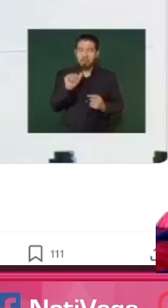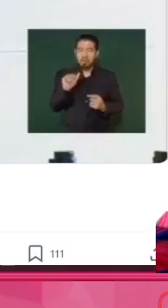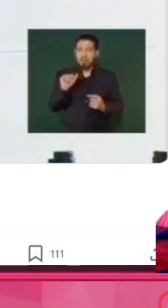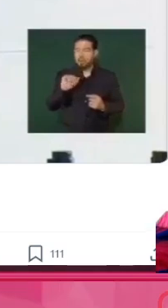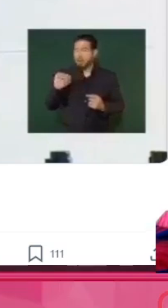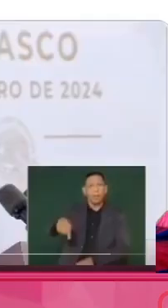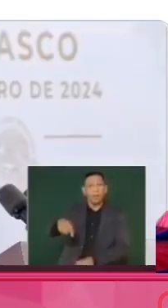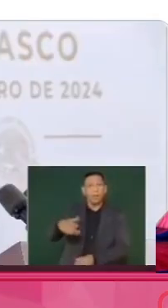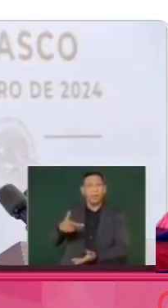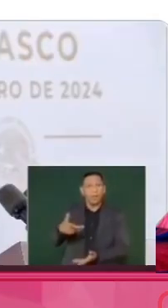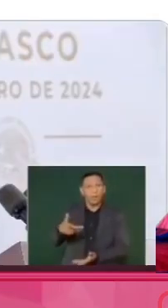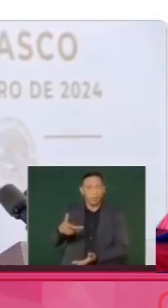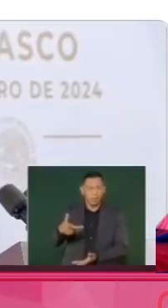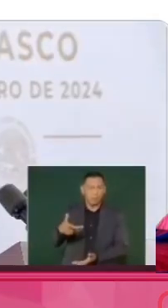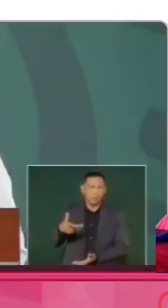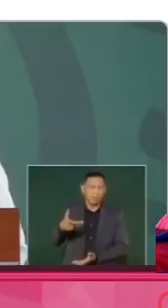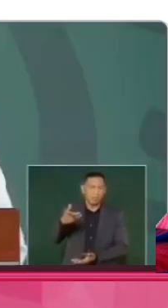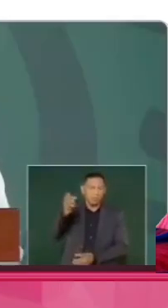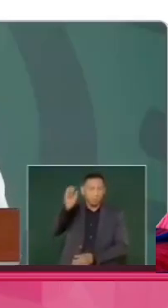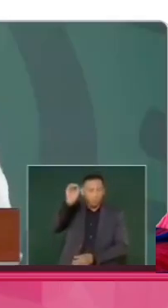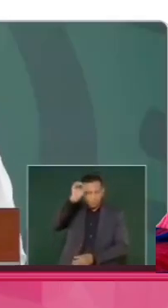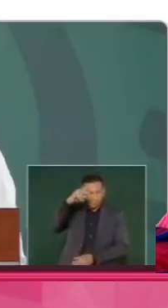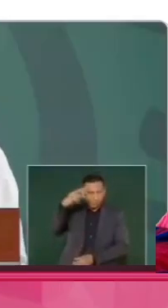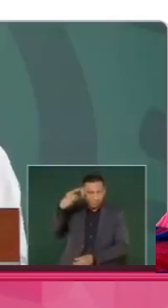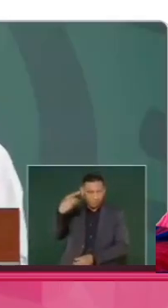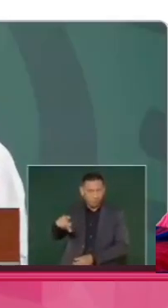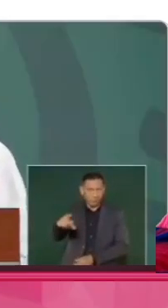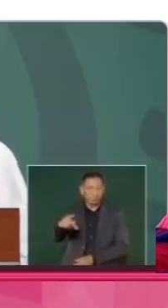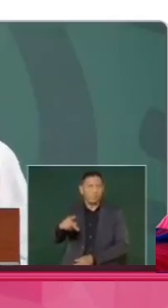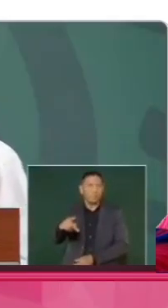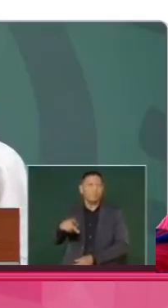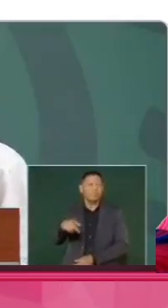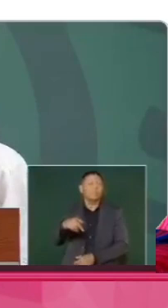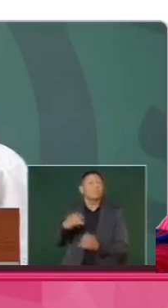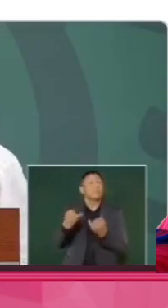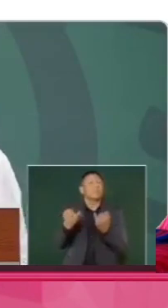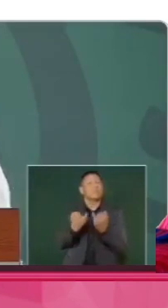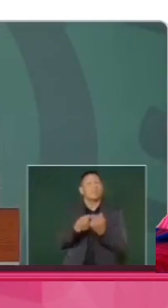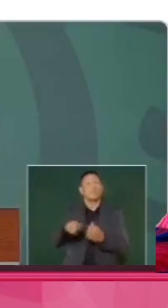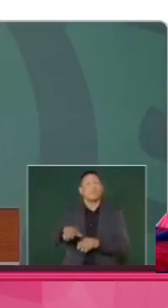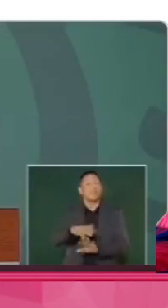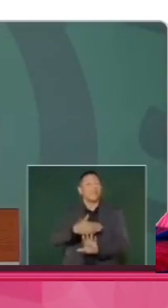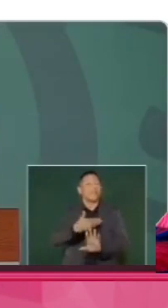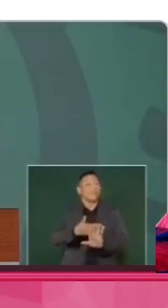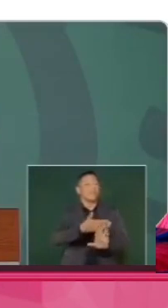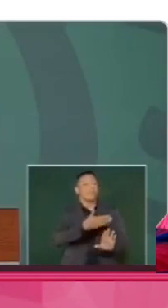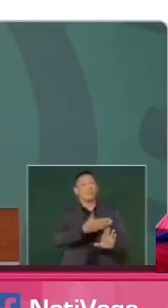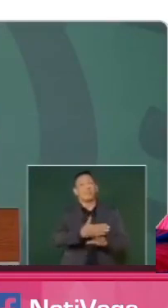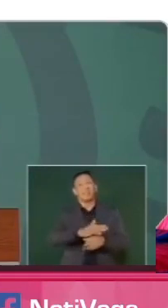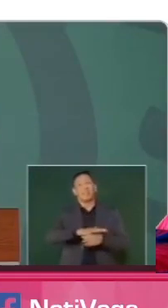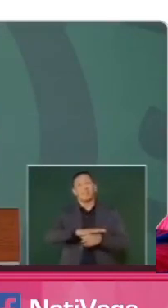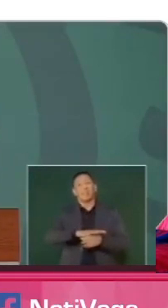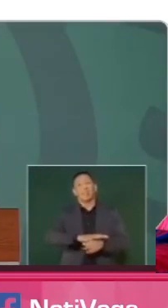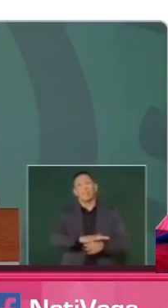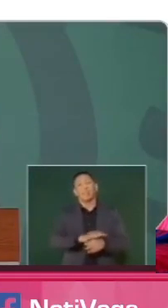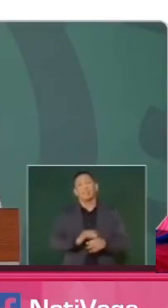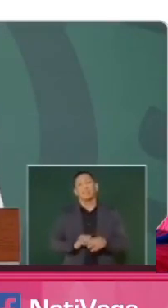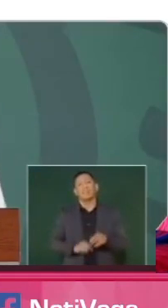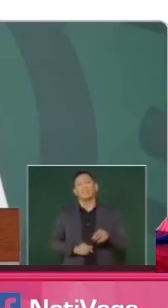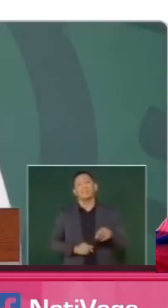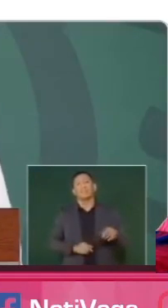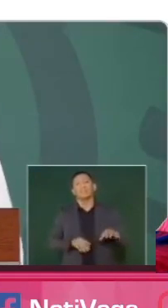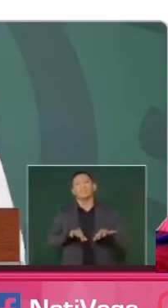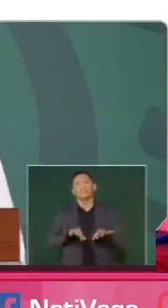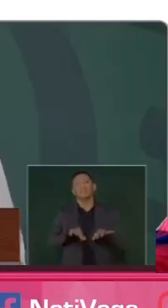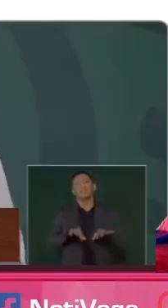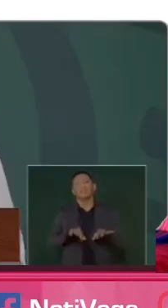que darle en su madre a México. Bueno, pues así se le acusó al presidente que dice acá aún tienen dudas de quién mandó